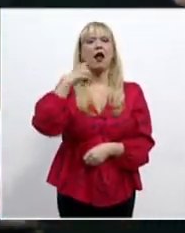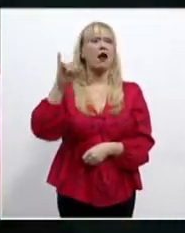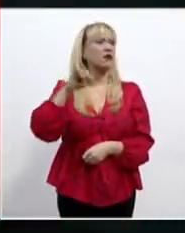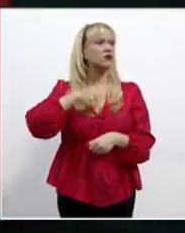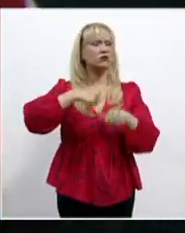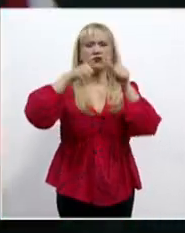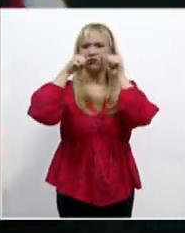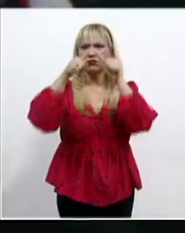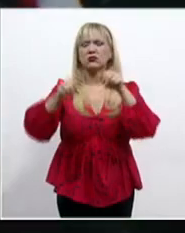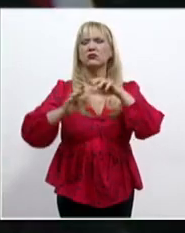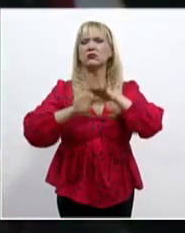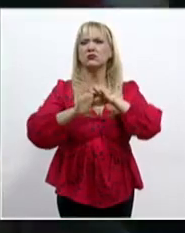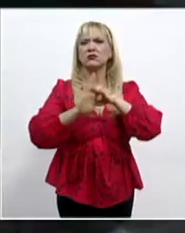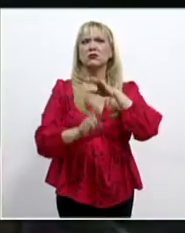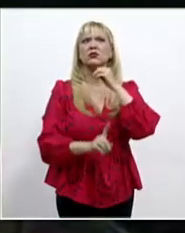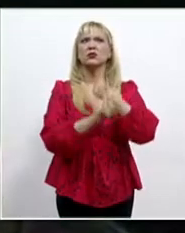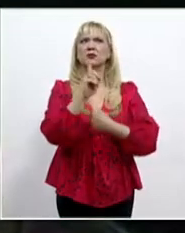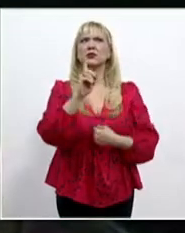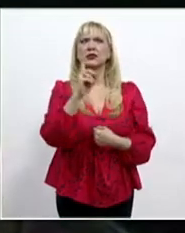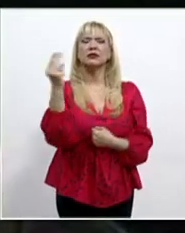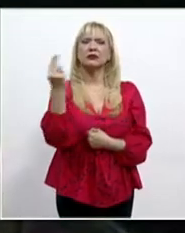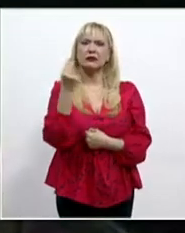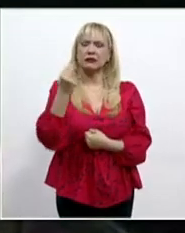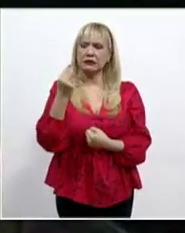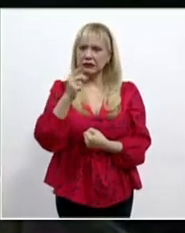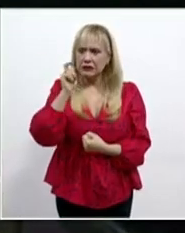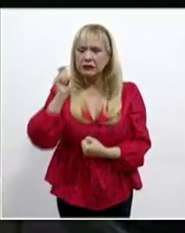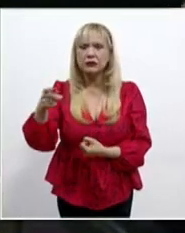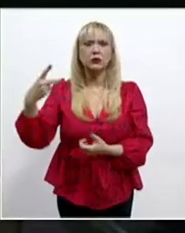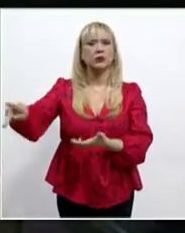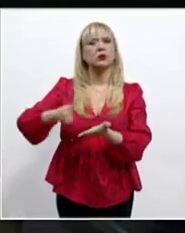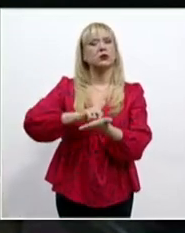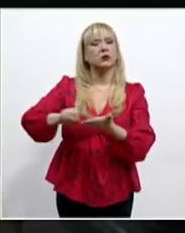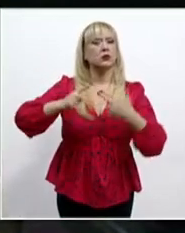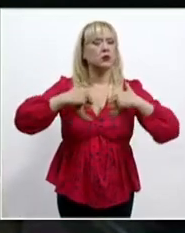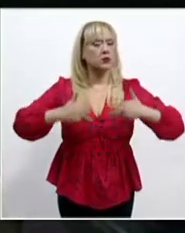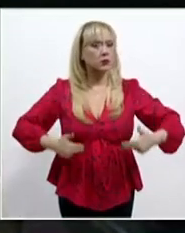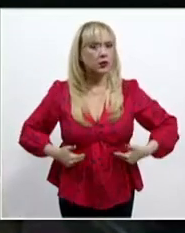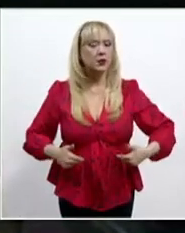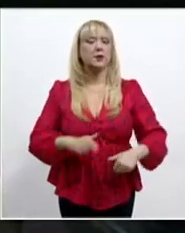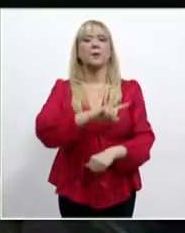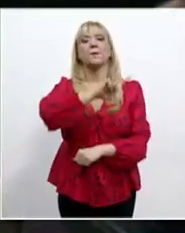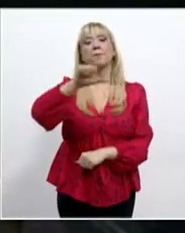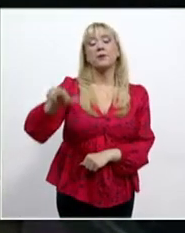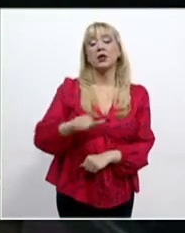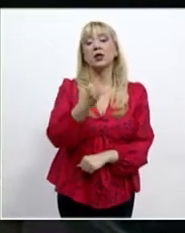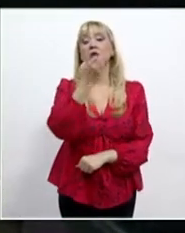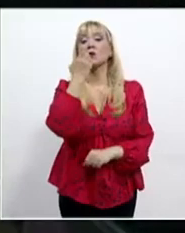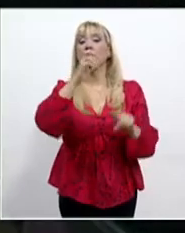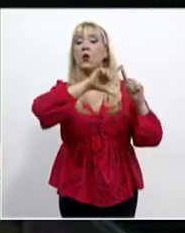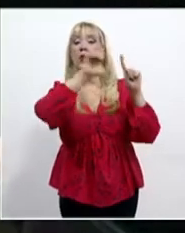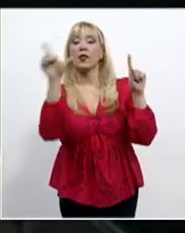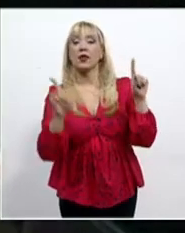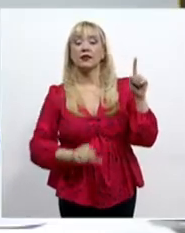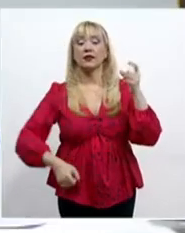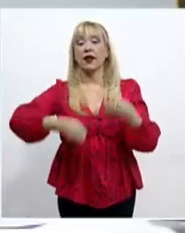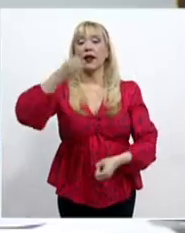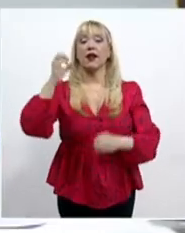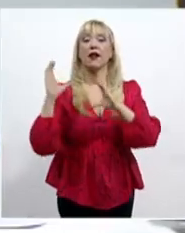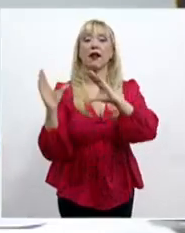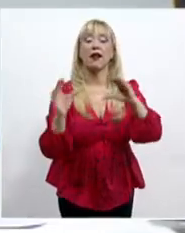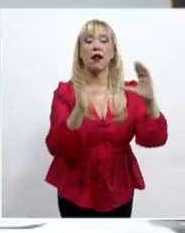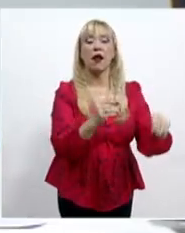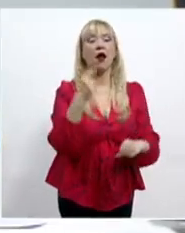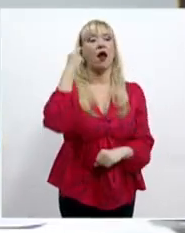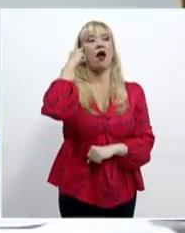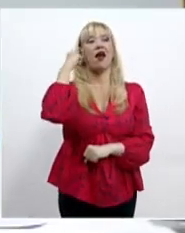problema de la migración desde una perspectiva de derechos humanos. Más tarde, en la extensión de la Escuela Federal de Formación Judicial, se demandó erradicar